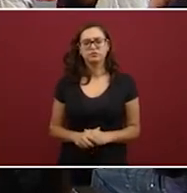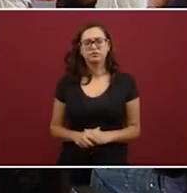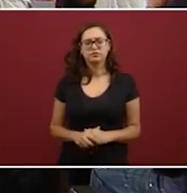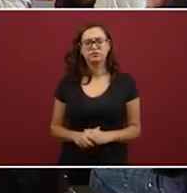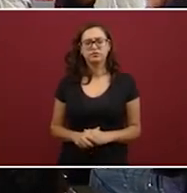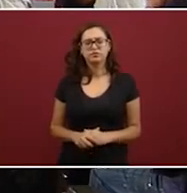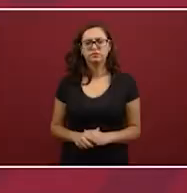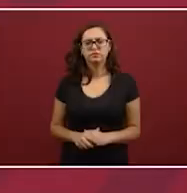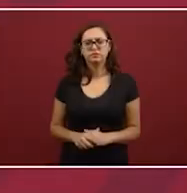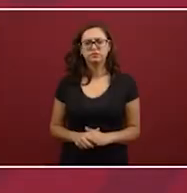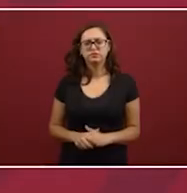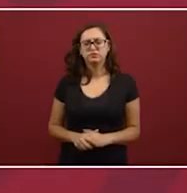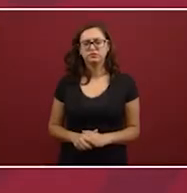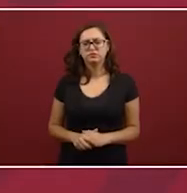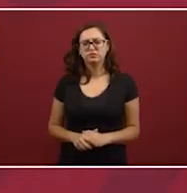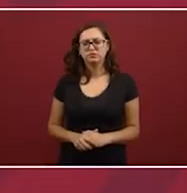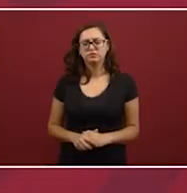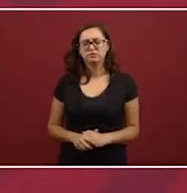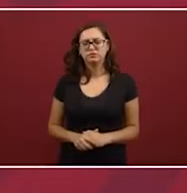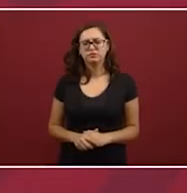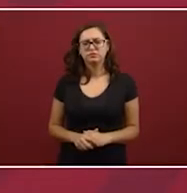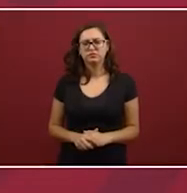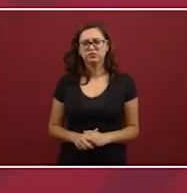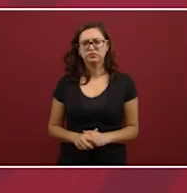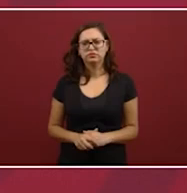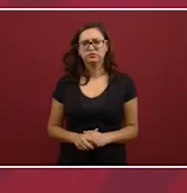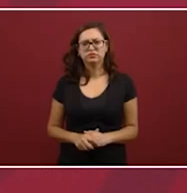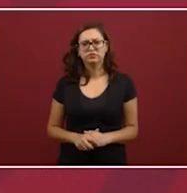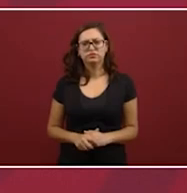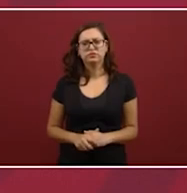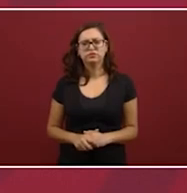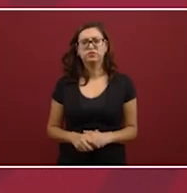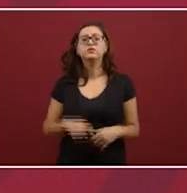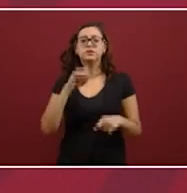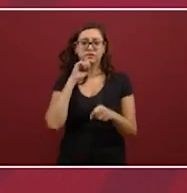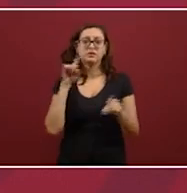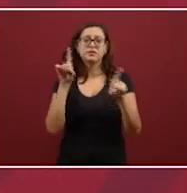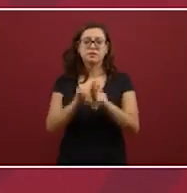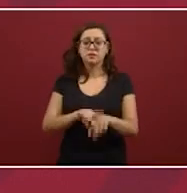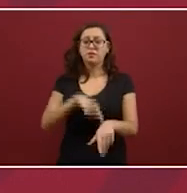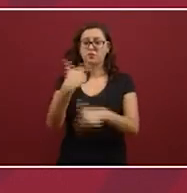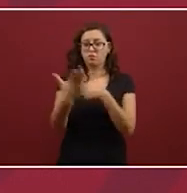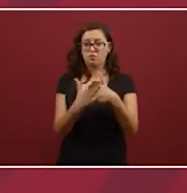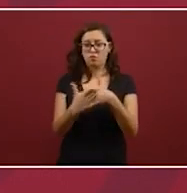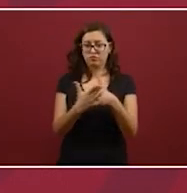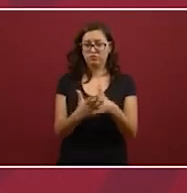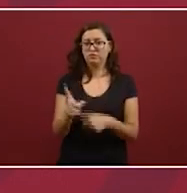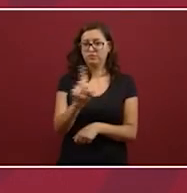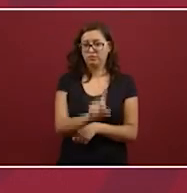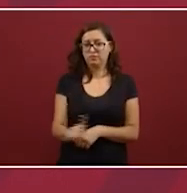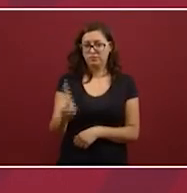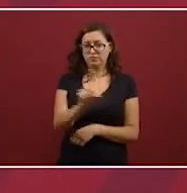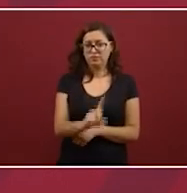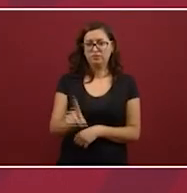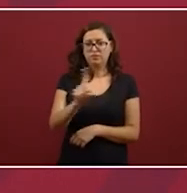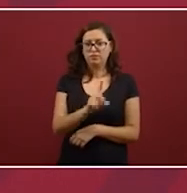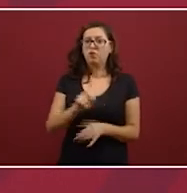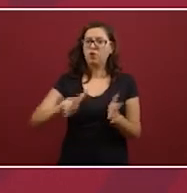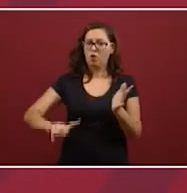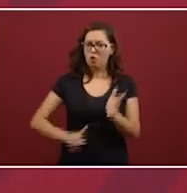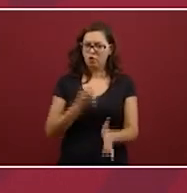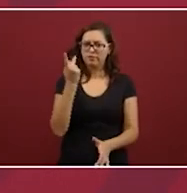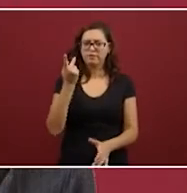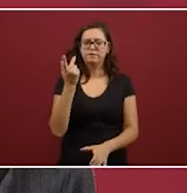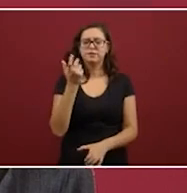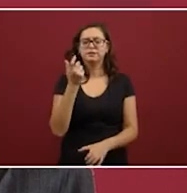va dar a conocer que el domingo próximo hay otra subasta